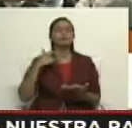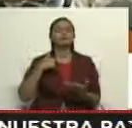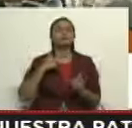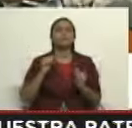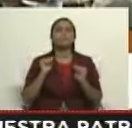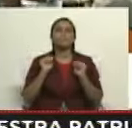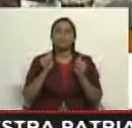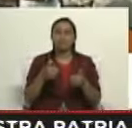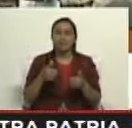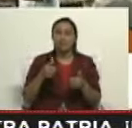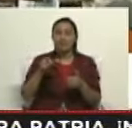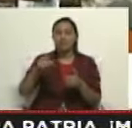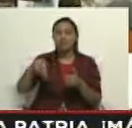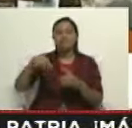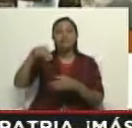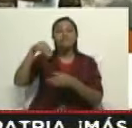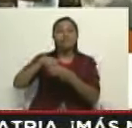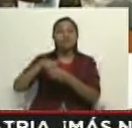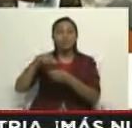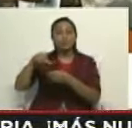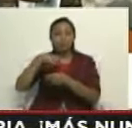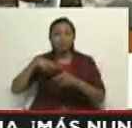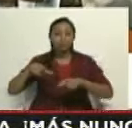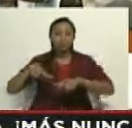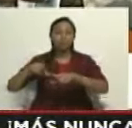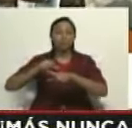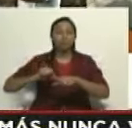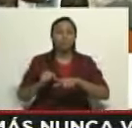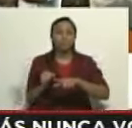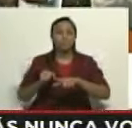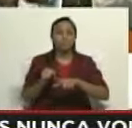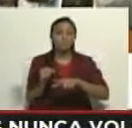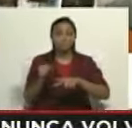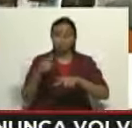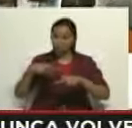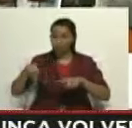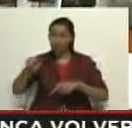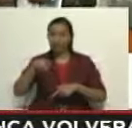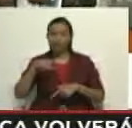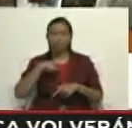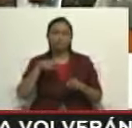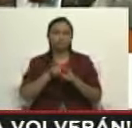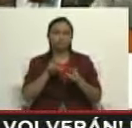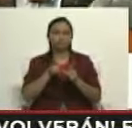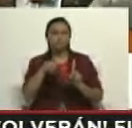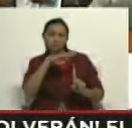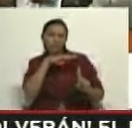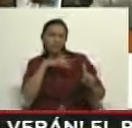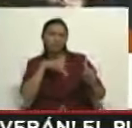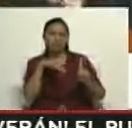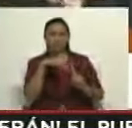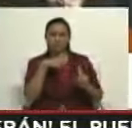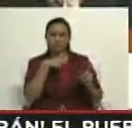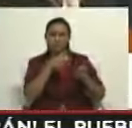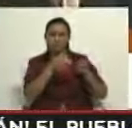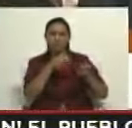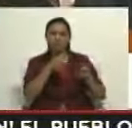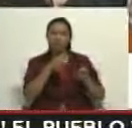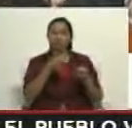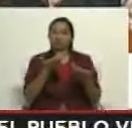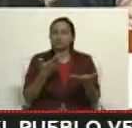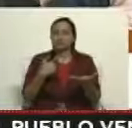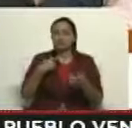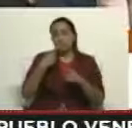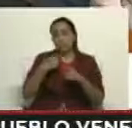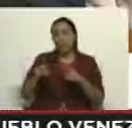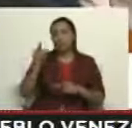dentro de la policía, porque dijimos, no puede ser, no nos pueden seguir utilizando para esto. Y yo tuve el honor con otros